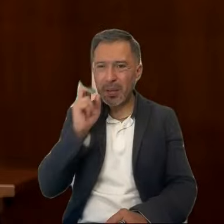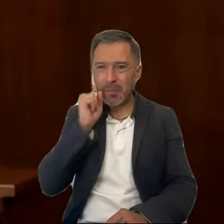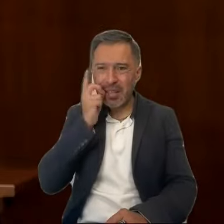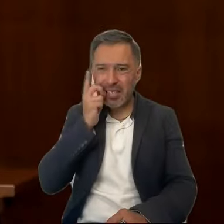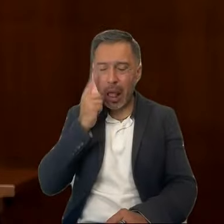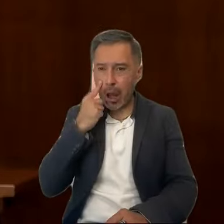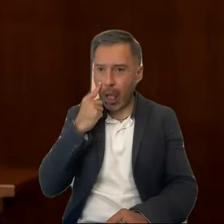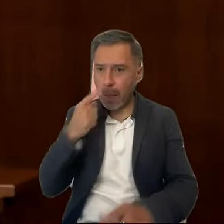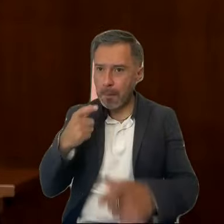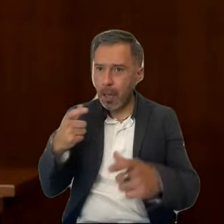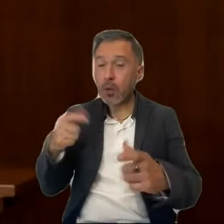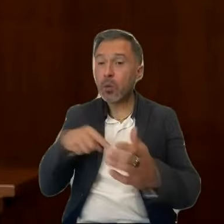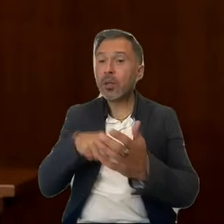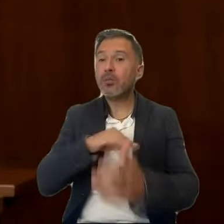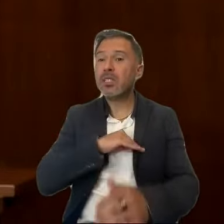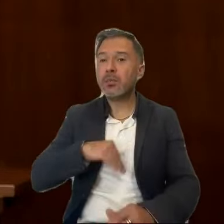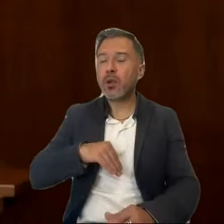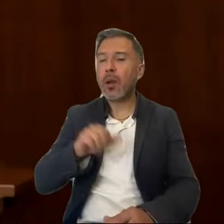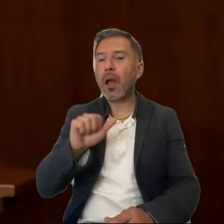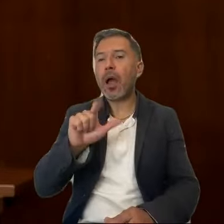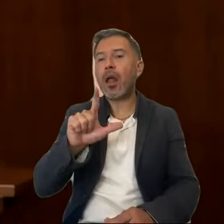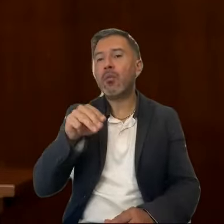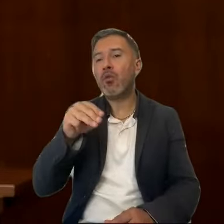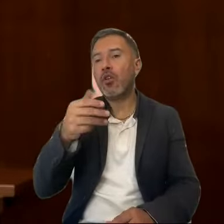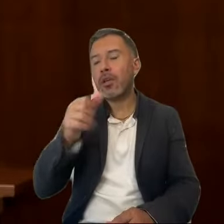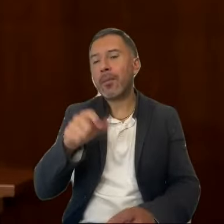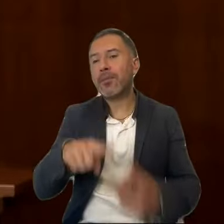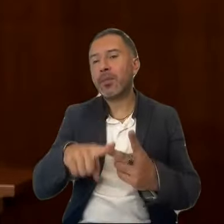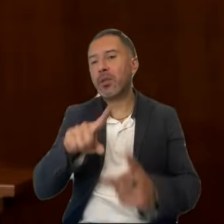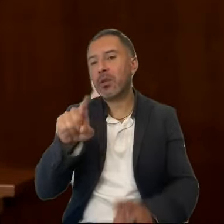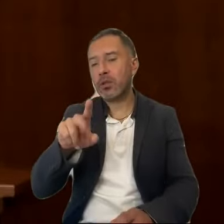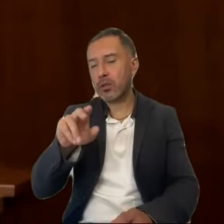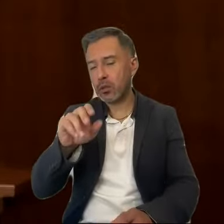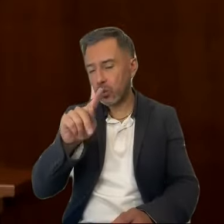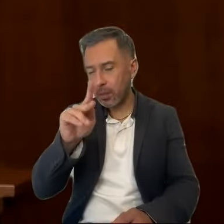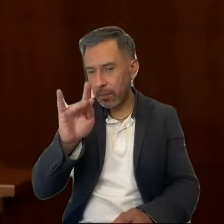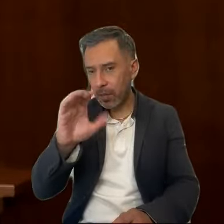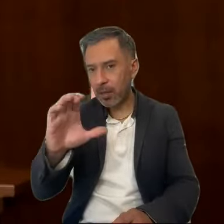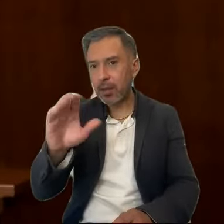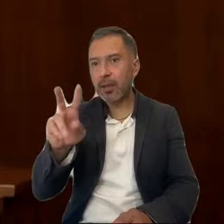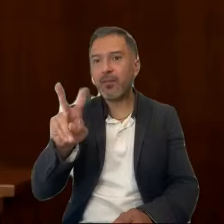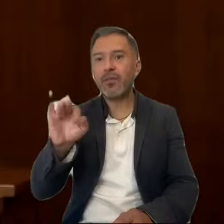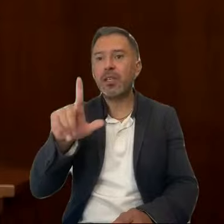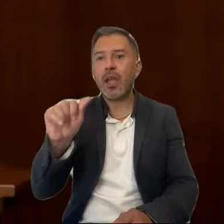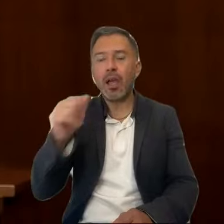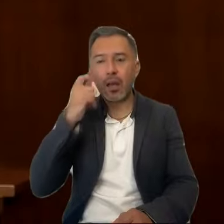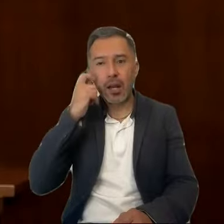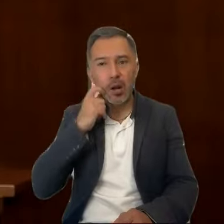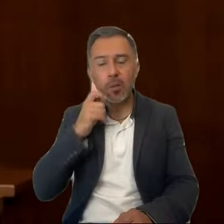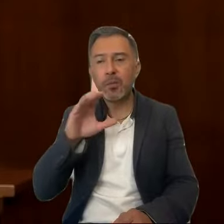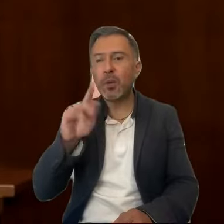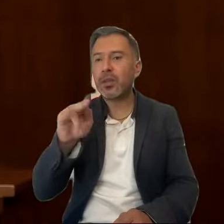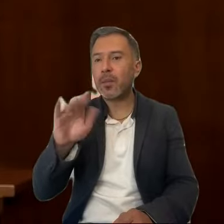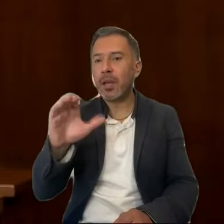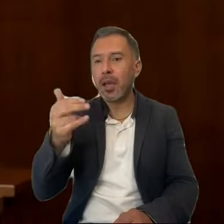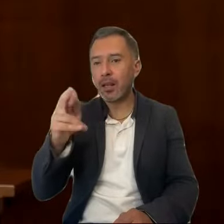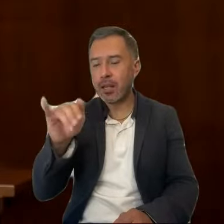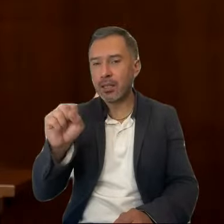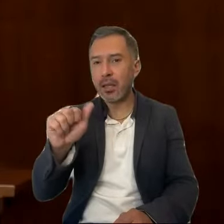municipios de Almoloya de Alquiciras, Zultepec, Villa Guerrero, Coatepec Harinas,